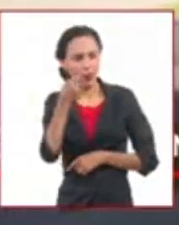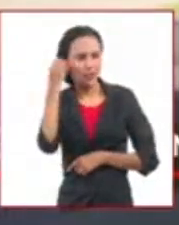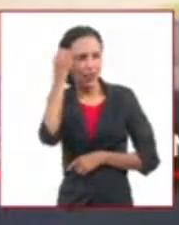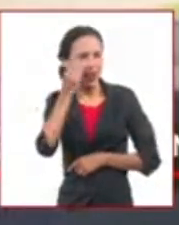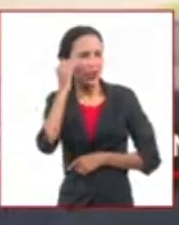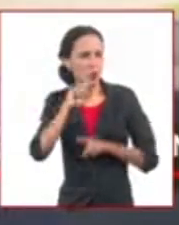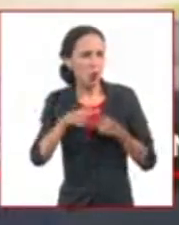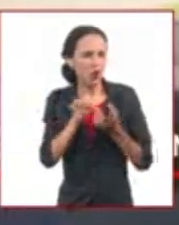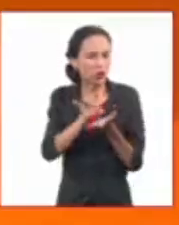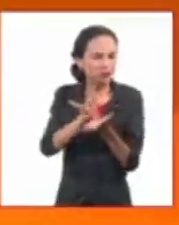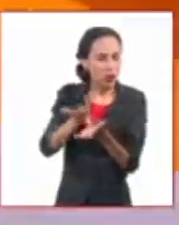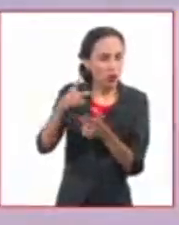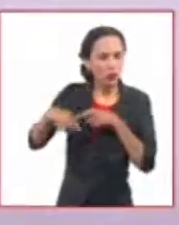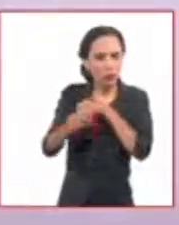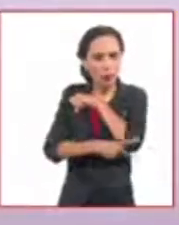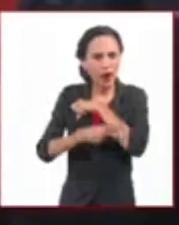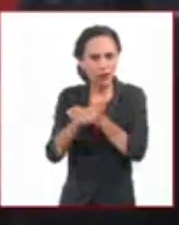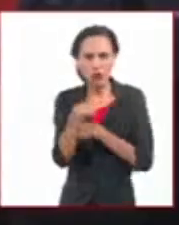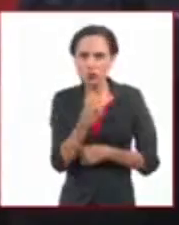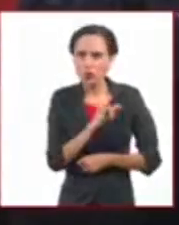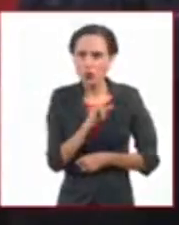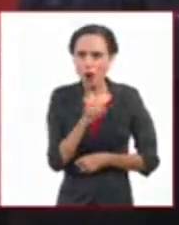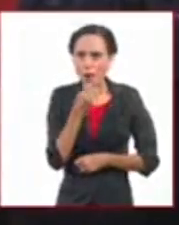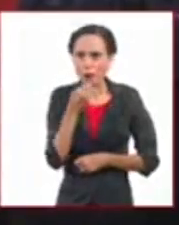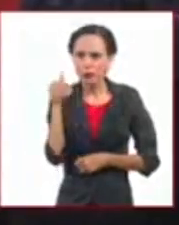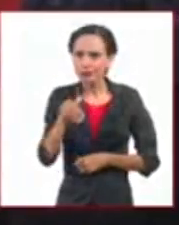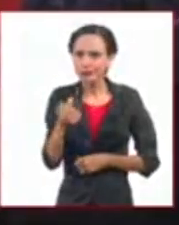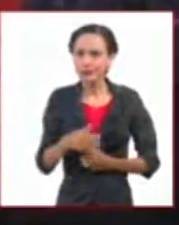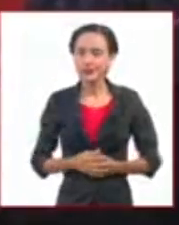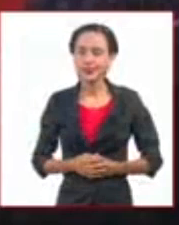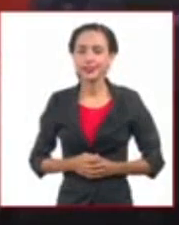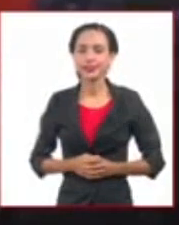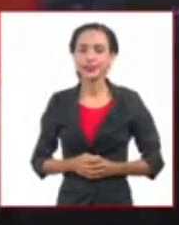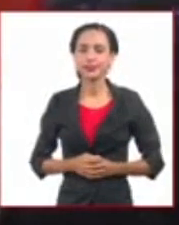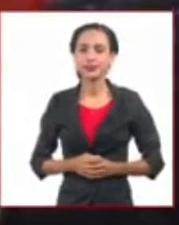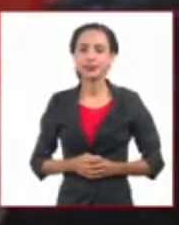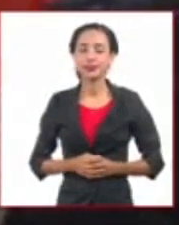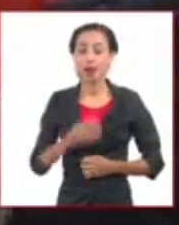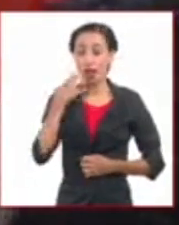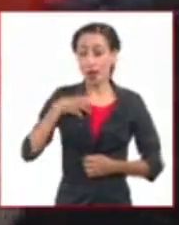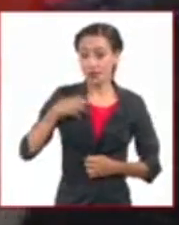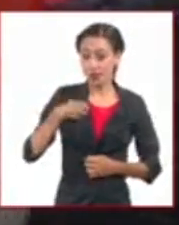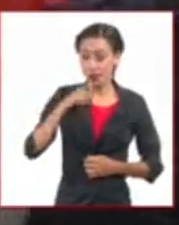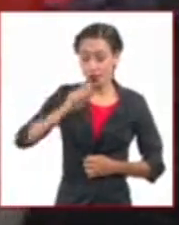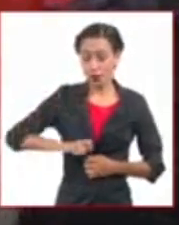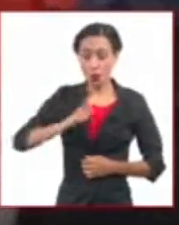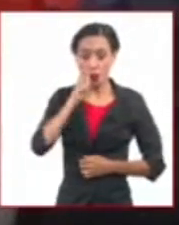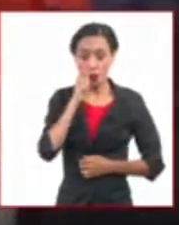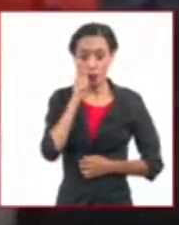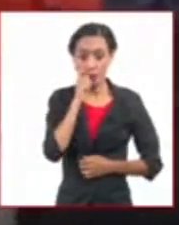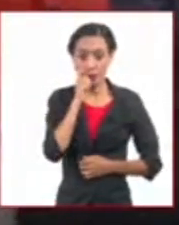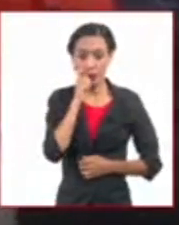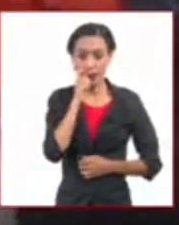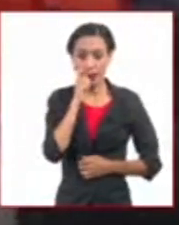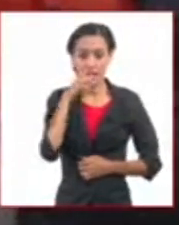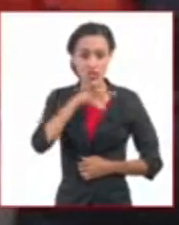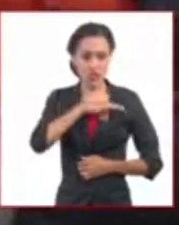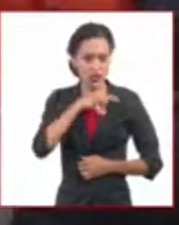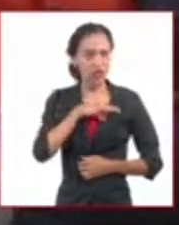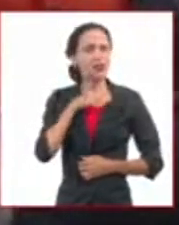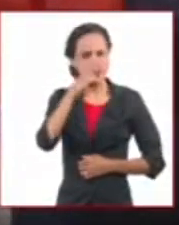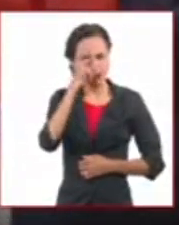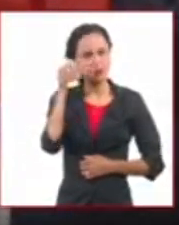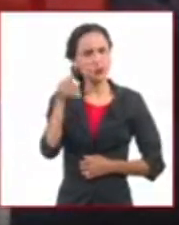tomamos en cuenta el canadiense justin crudo y el chileno gabriel boric sí que acudirán a la cita a pesar de su